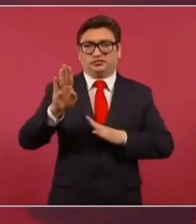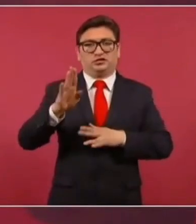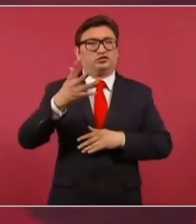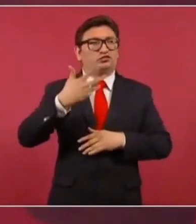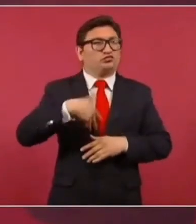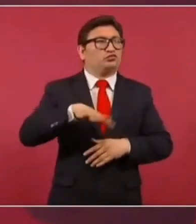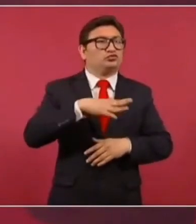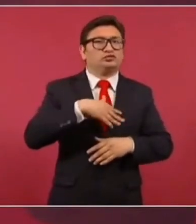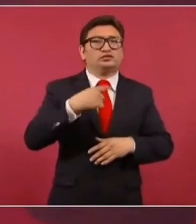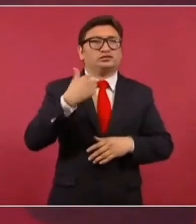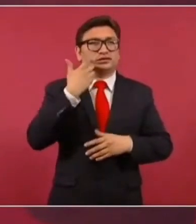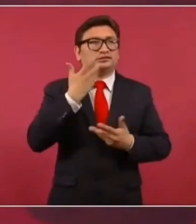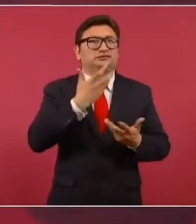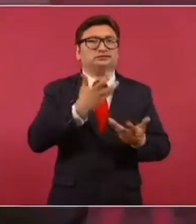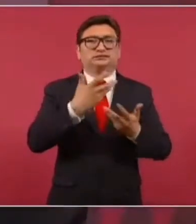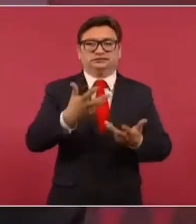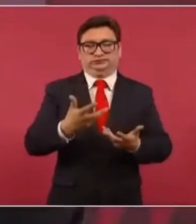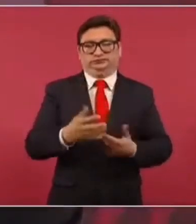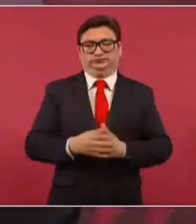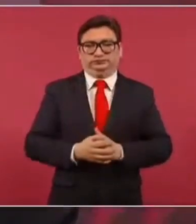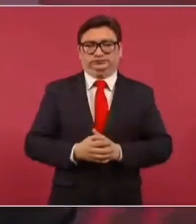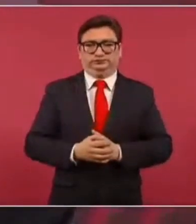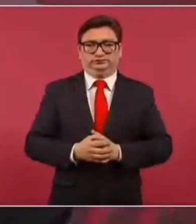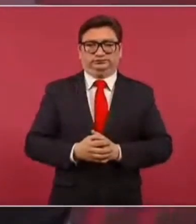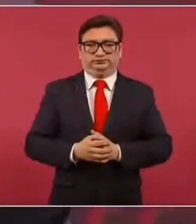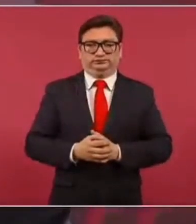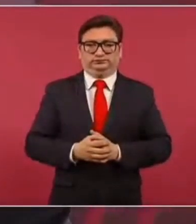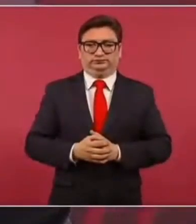de la vida como pueden.